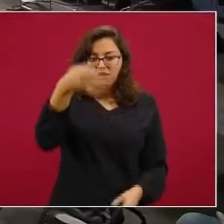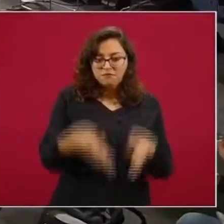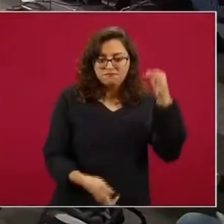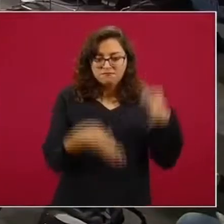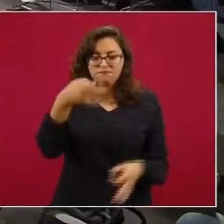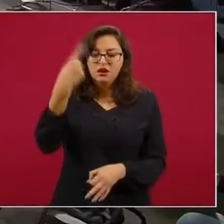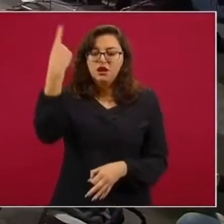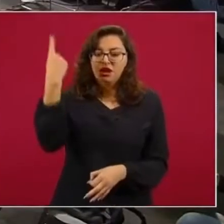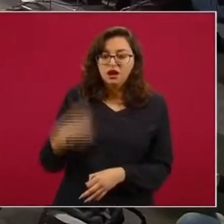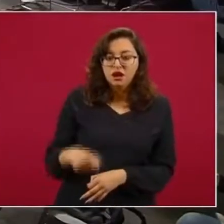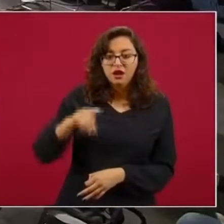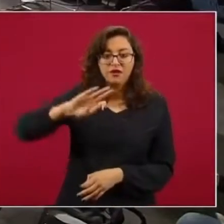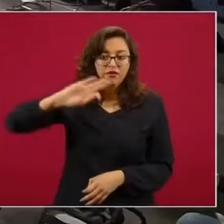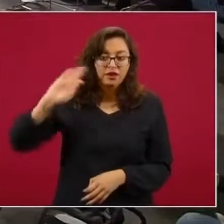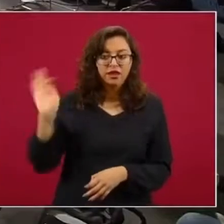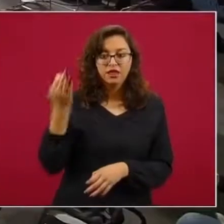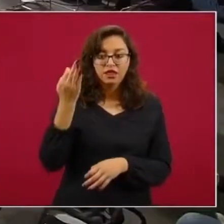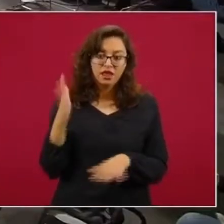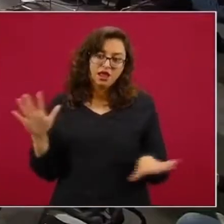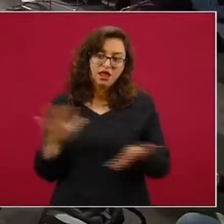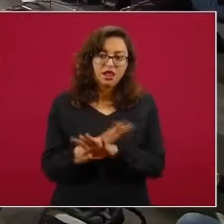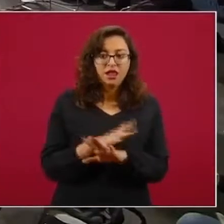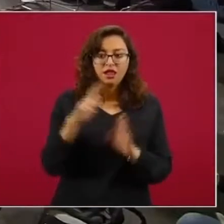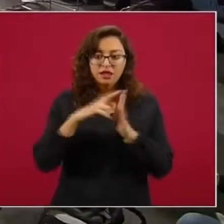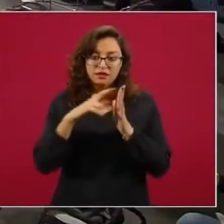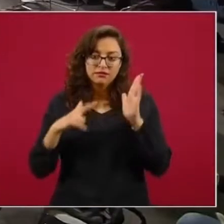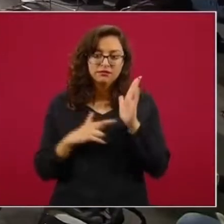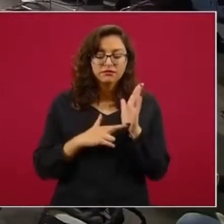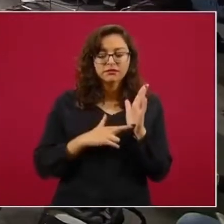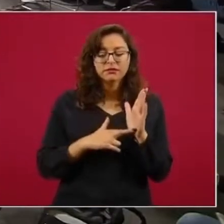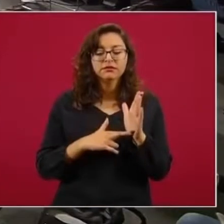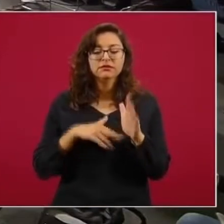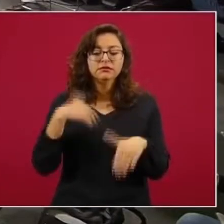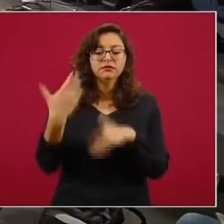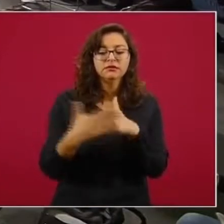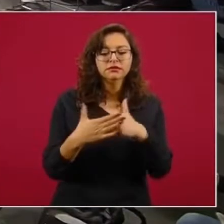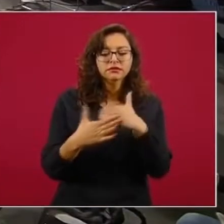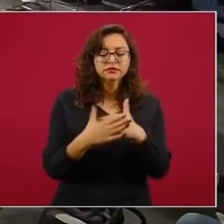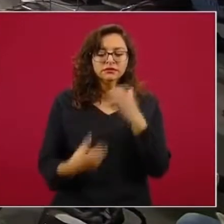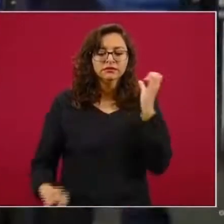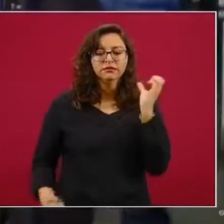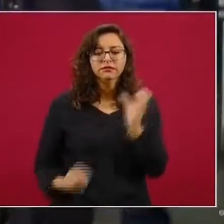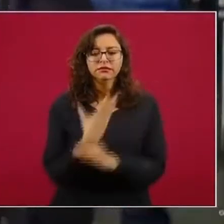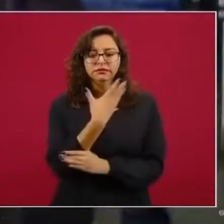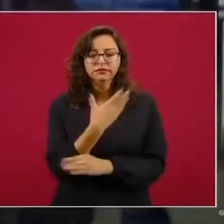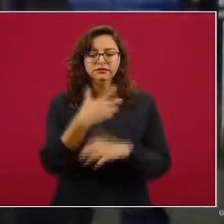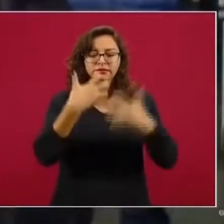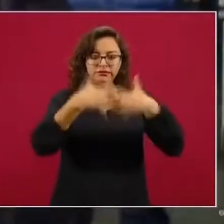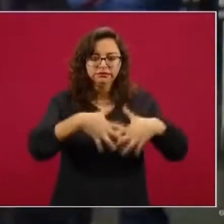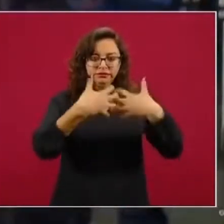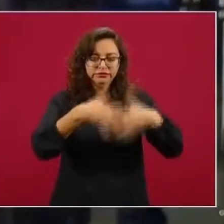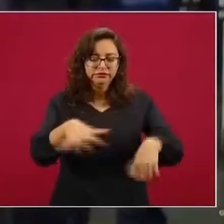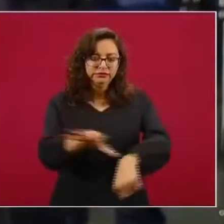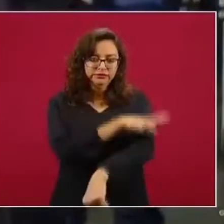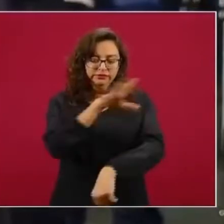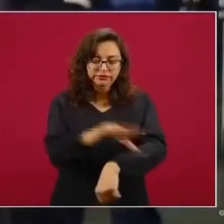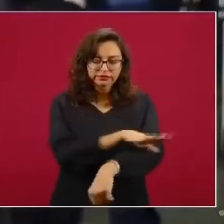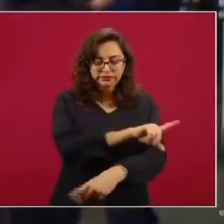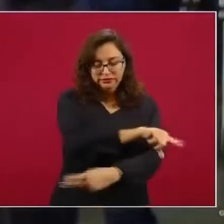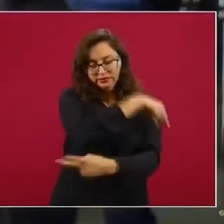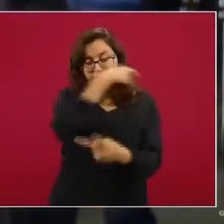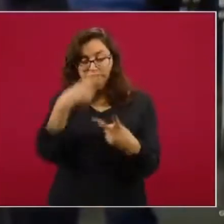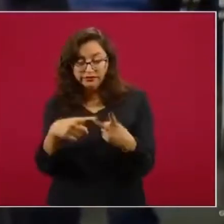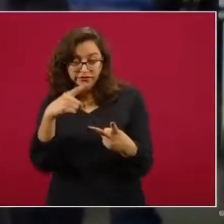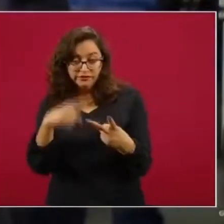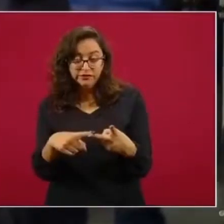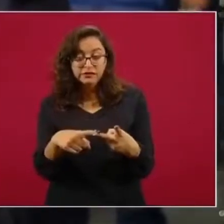que modifica pues las reglas para las nuevas plantas privadas generadoras de energías renovables, por un lado, y por otro lado